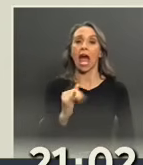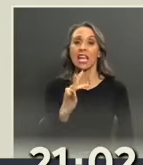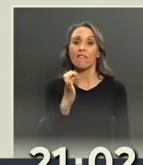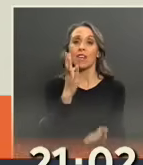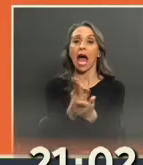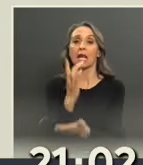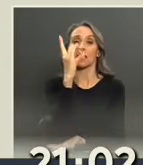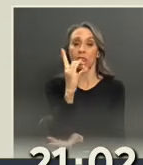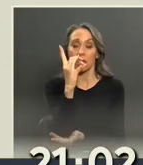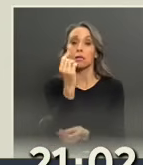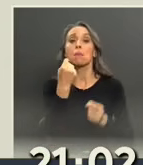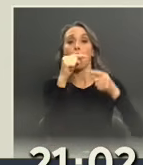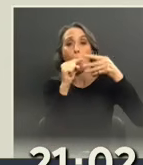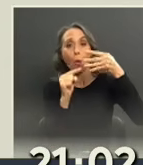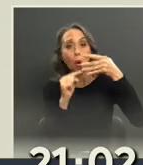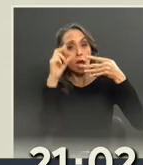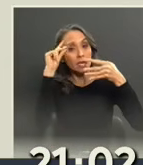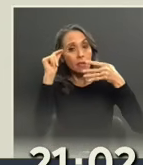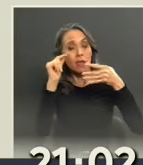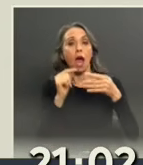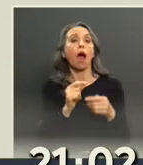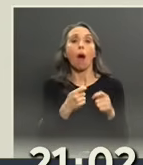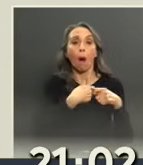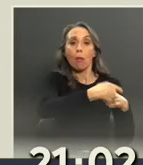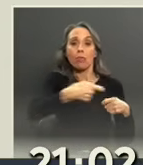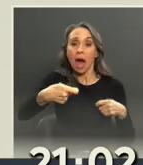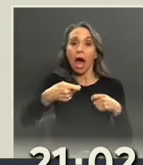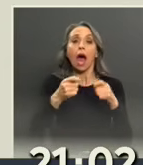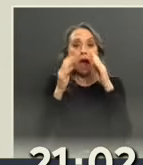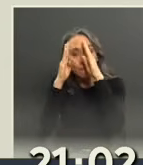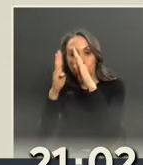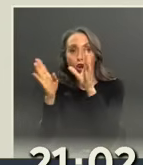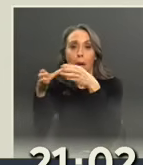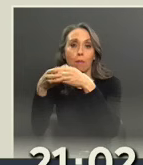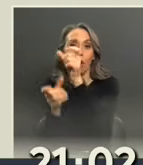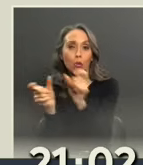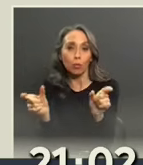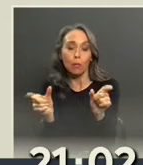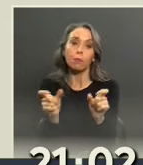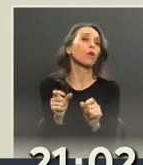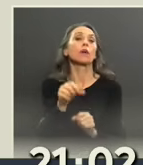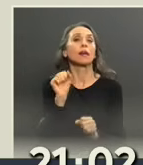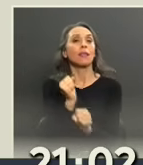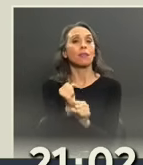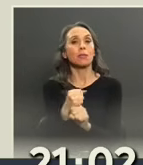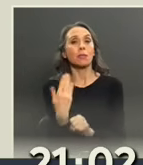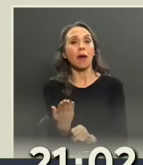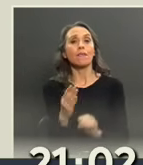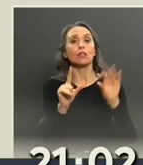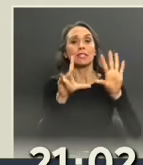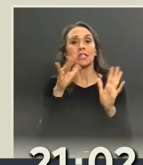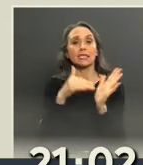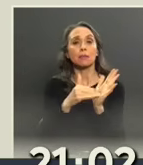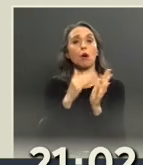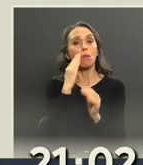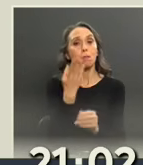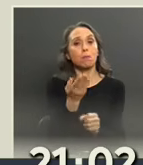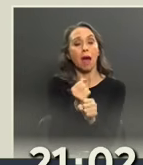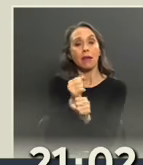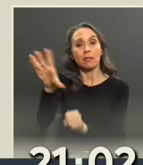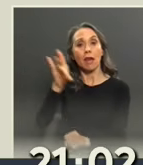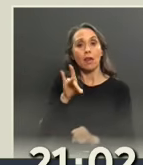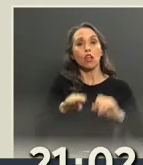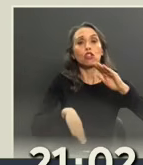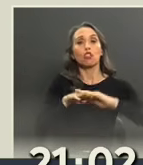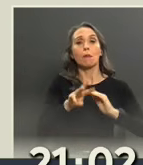suman otras ideas como focalizar el bono, potenciar el actual subsidio al empleo de 75 mil pesos con un tope de 350 mil para